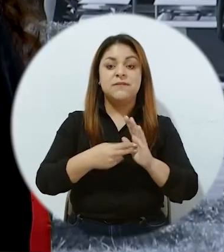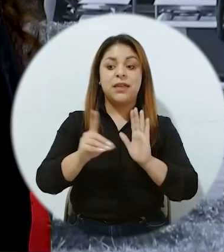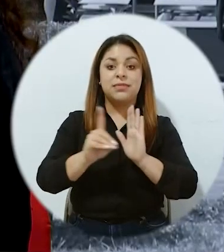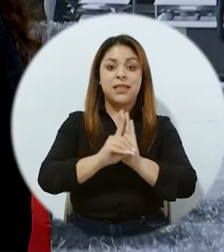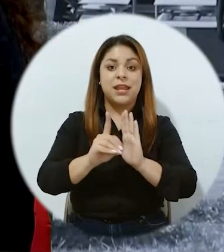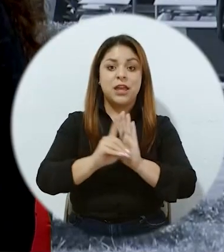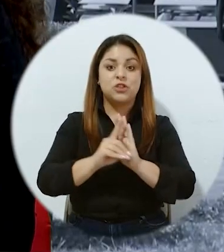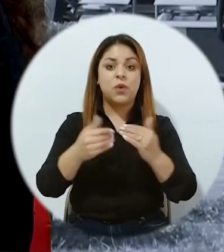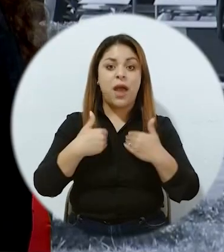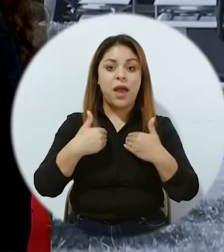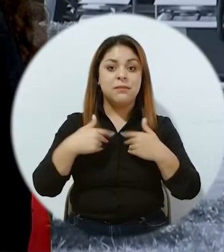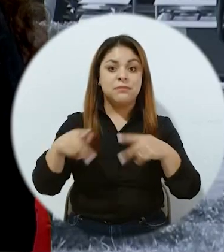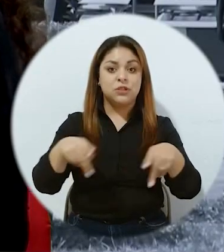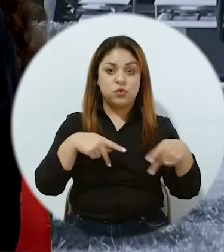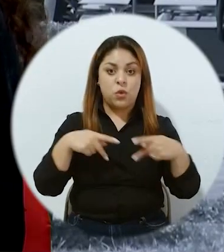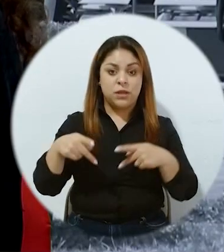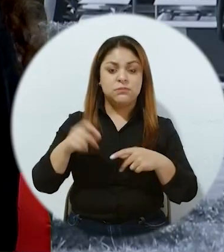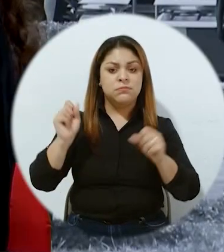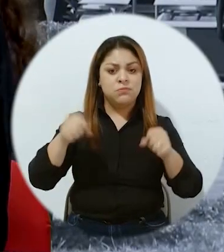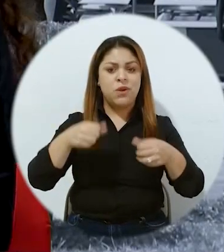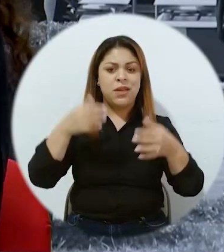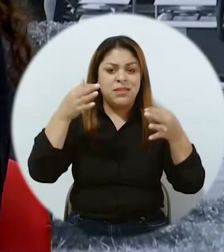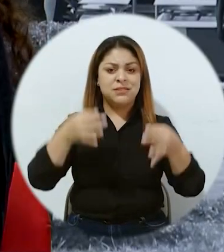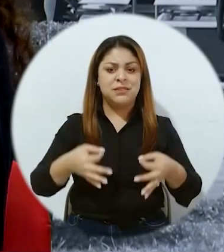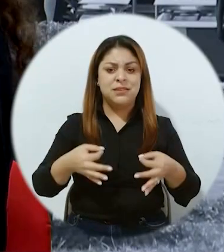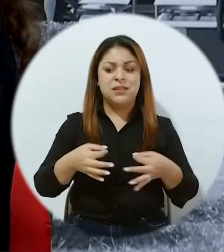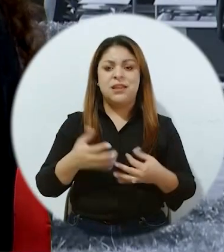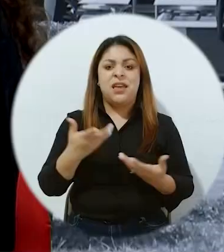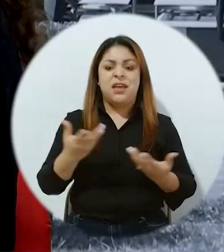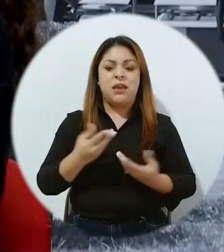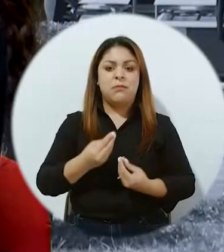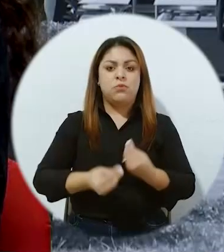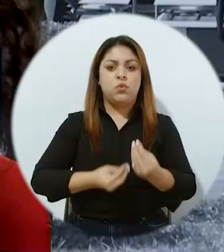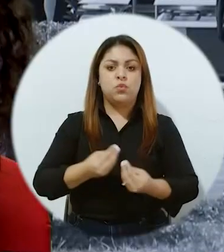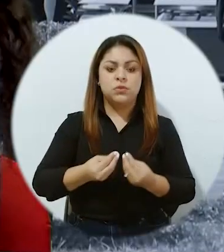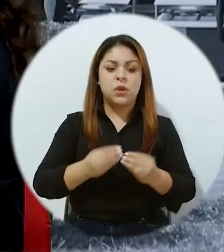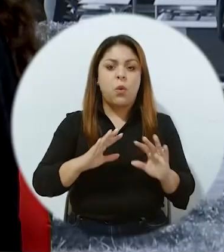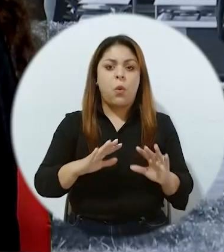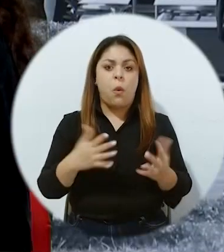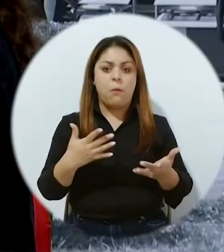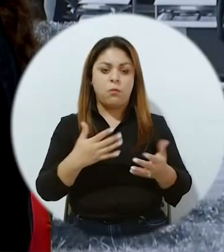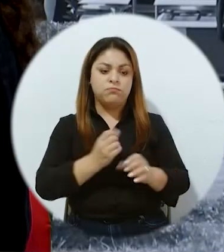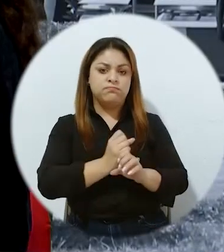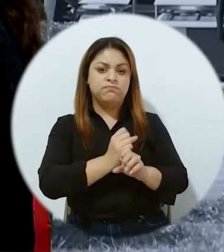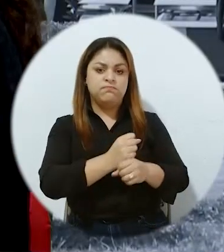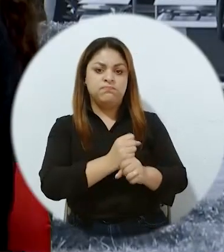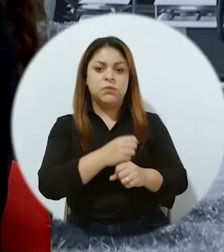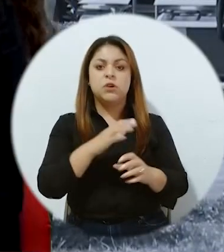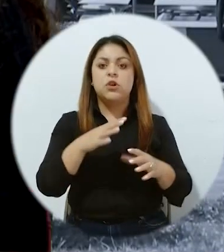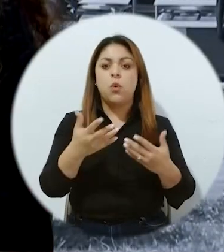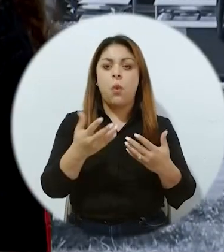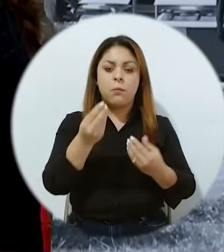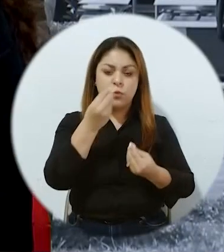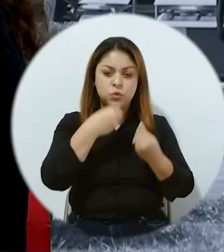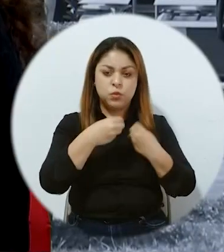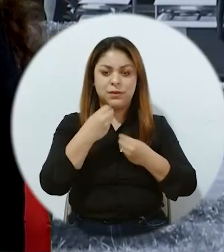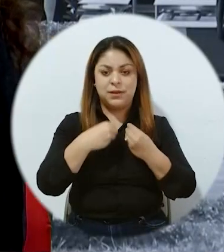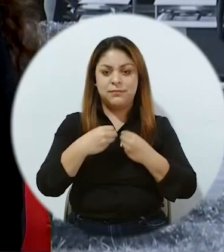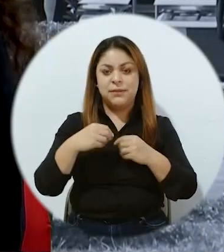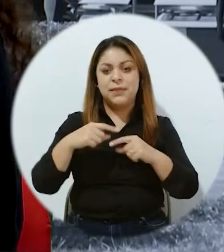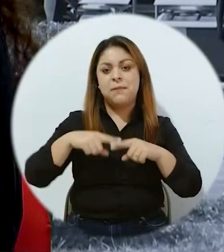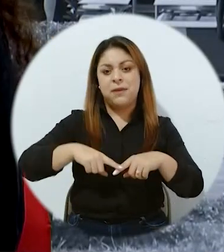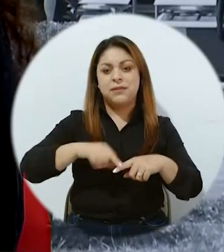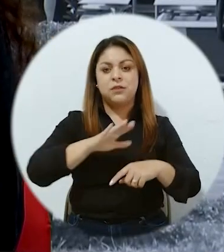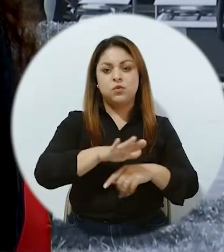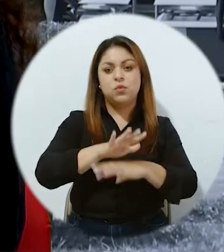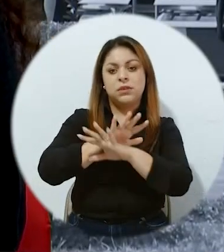que tienen los pueblos a decidir sobre lo que producen, cómo lo producen y cómo se nutren, en base a sus tradiciones y en base a